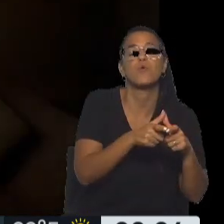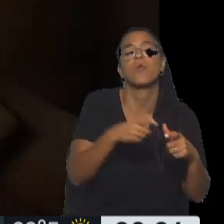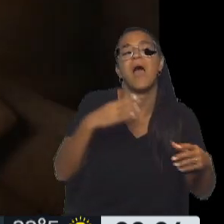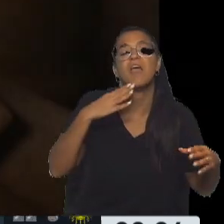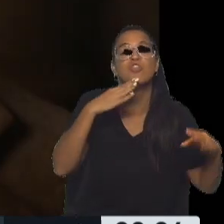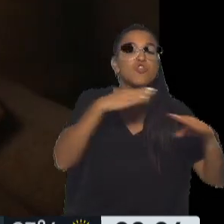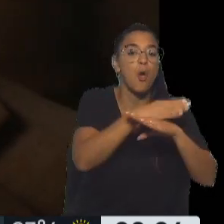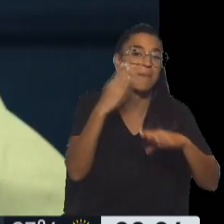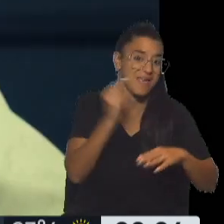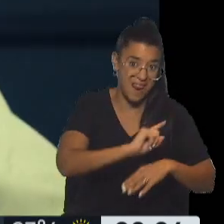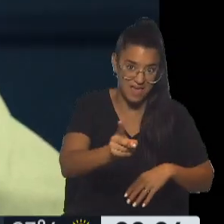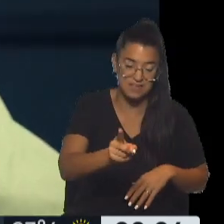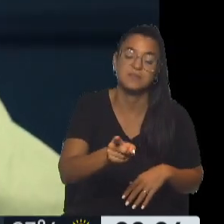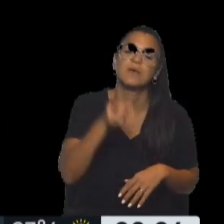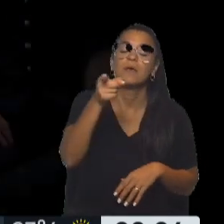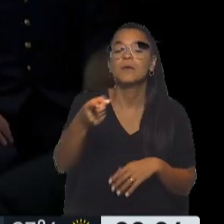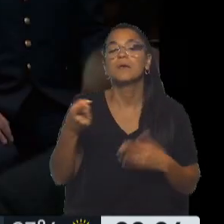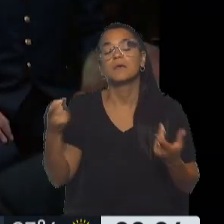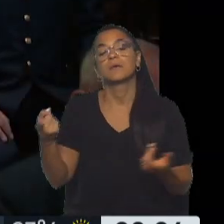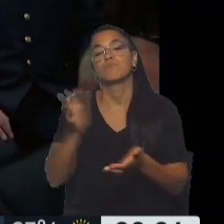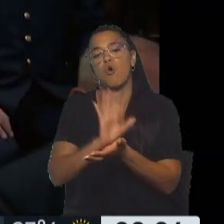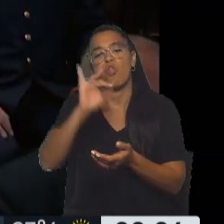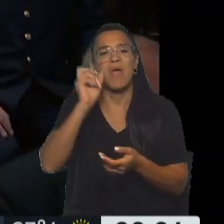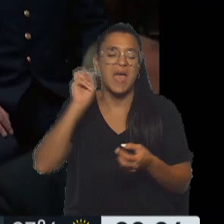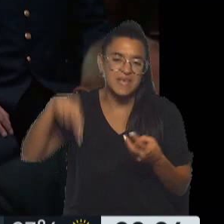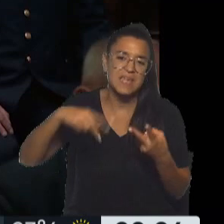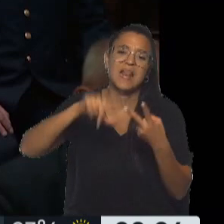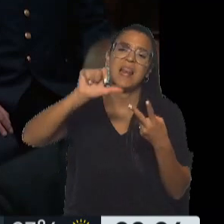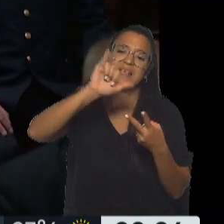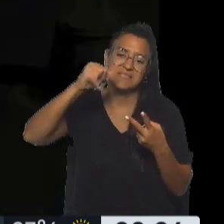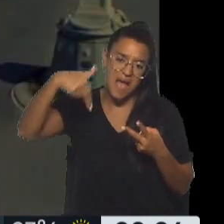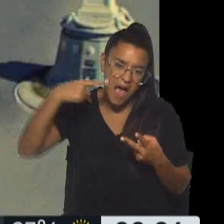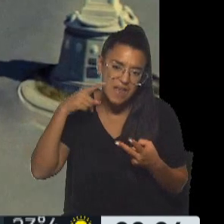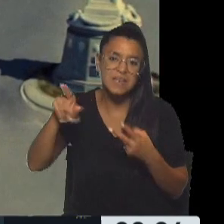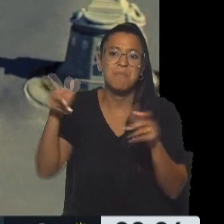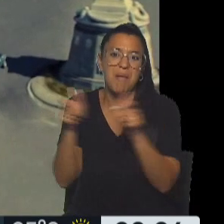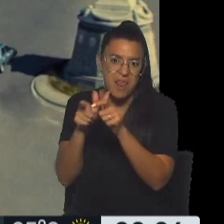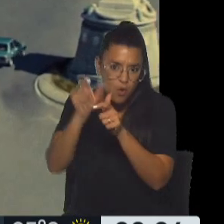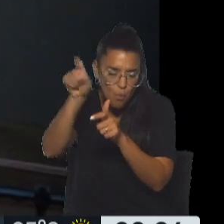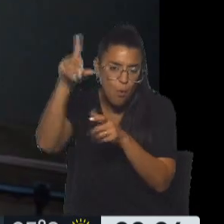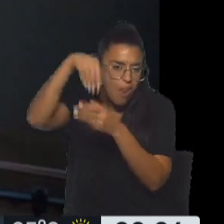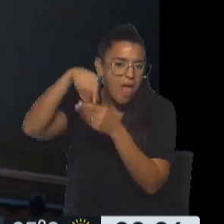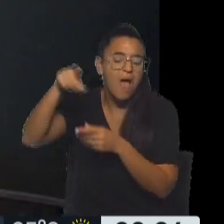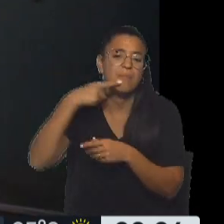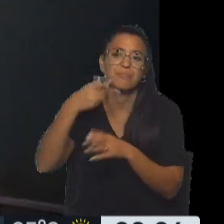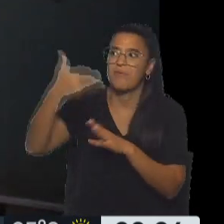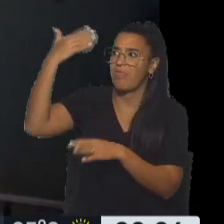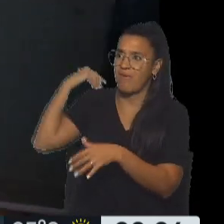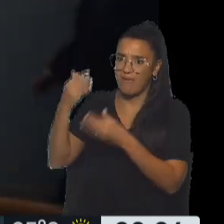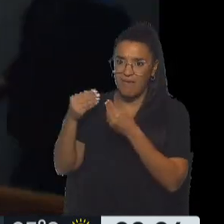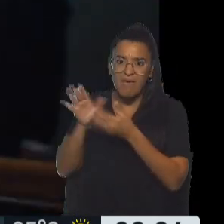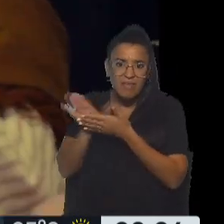Inglés. La película de Santiago Mitre, con Ricardo Darín, con Peter Lanzani, de la que hemos hablado tantas veces desde que estrenó,